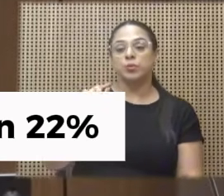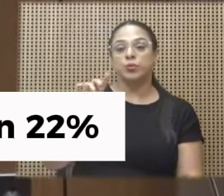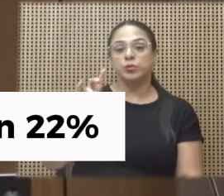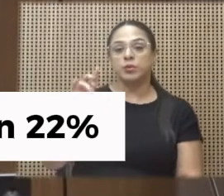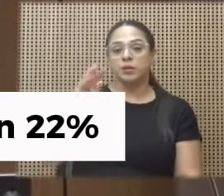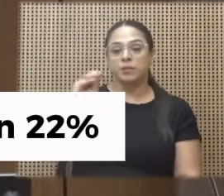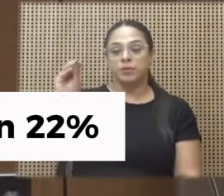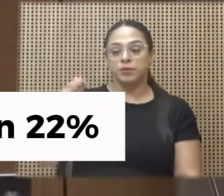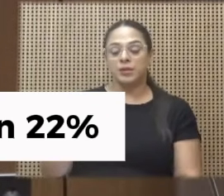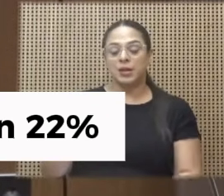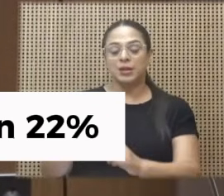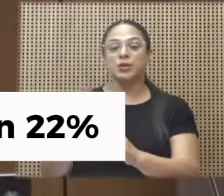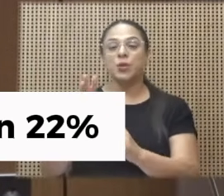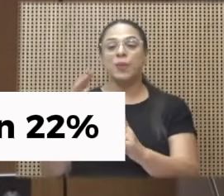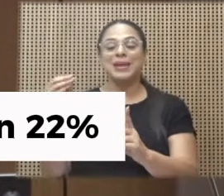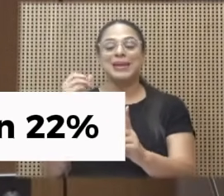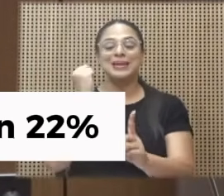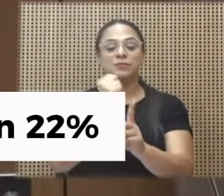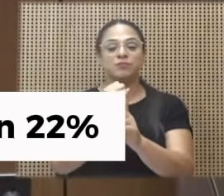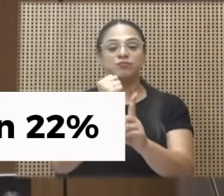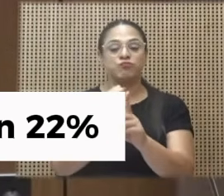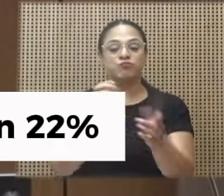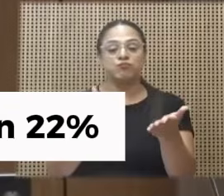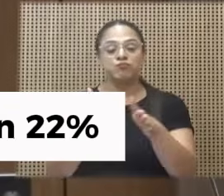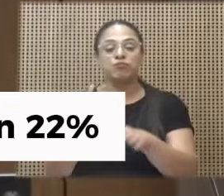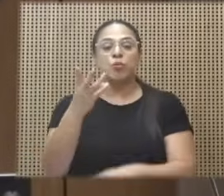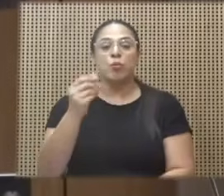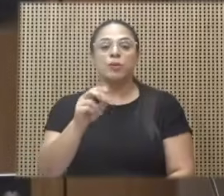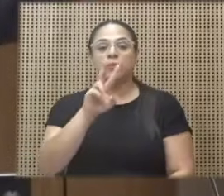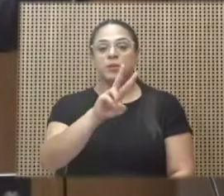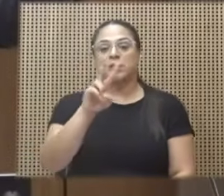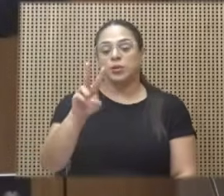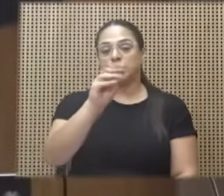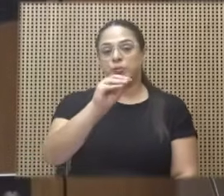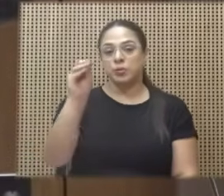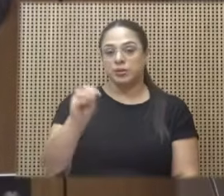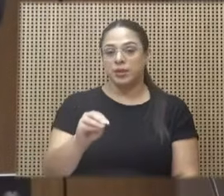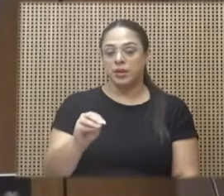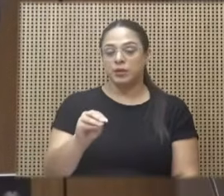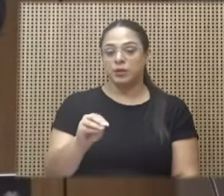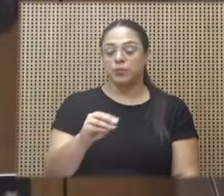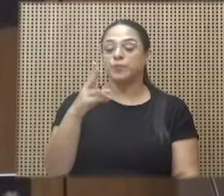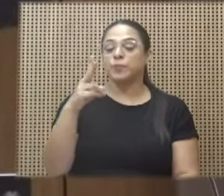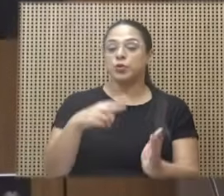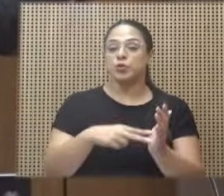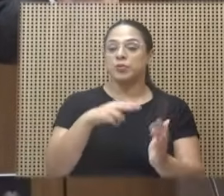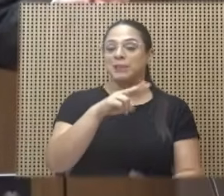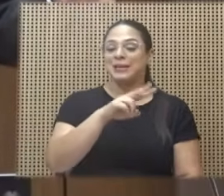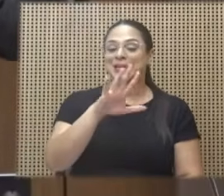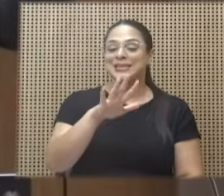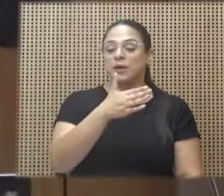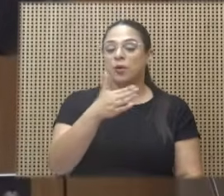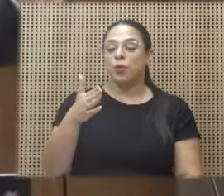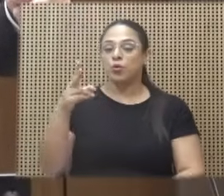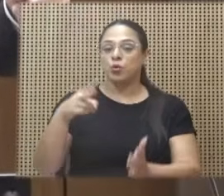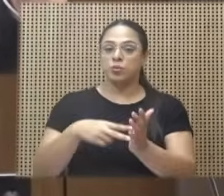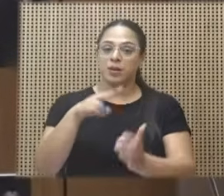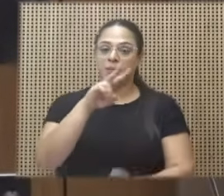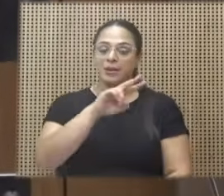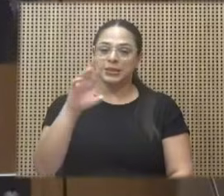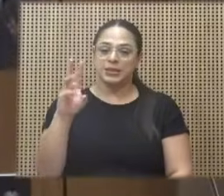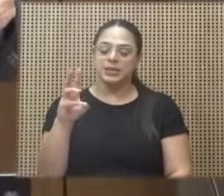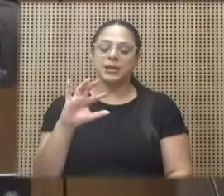11.7%, y los homicidios se han reducido en un 22%, calculado del 2025 al 2026,